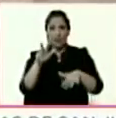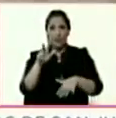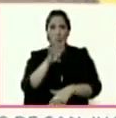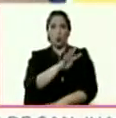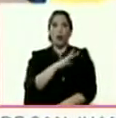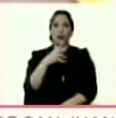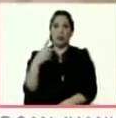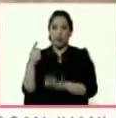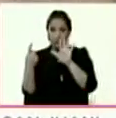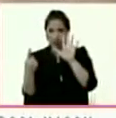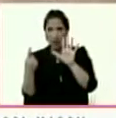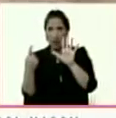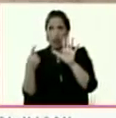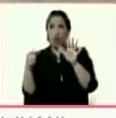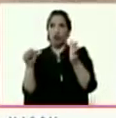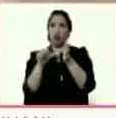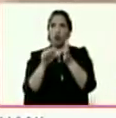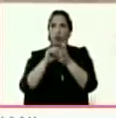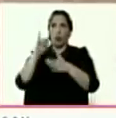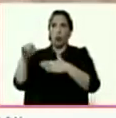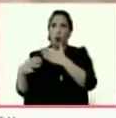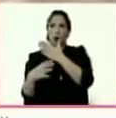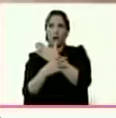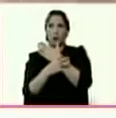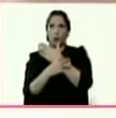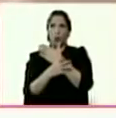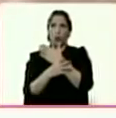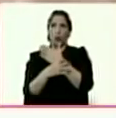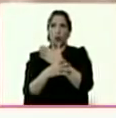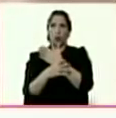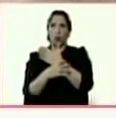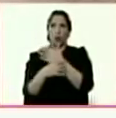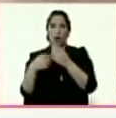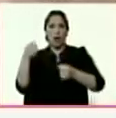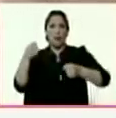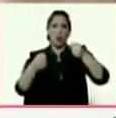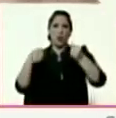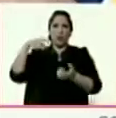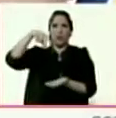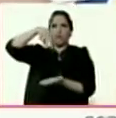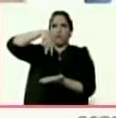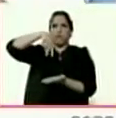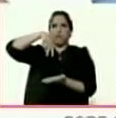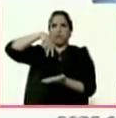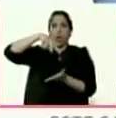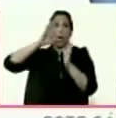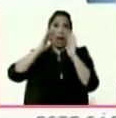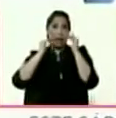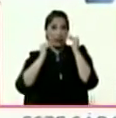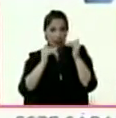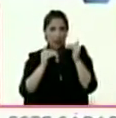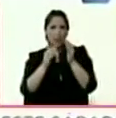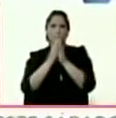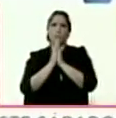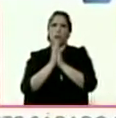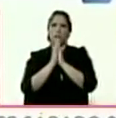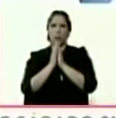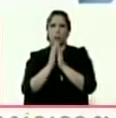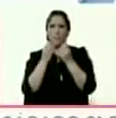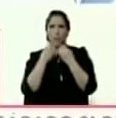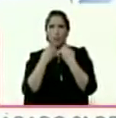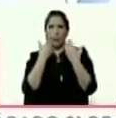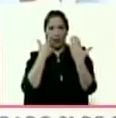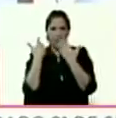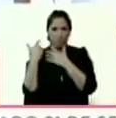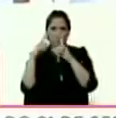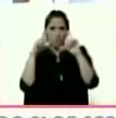13:46, donde sale Guaidó encima de una camioneta blindada. Atiendan por favor bien la